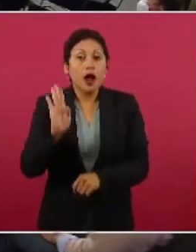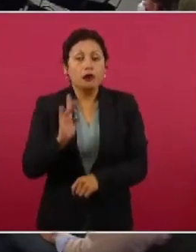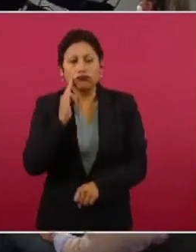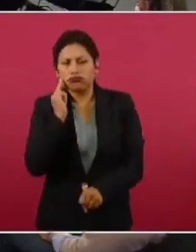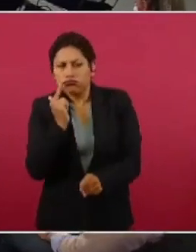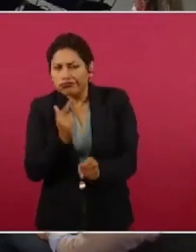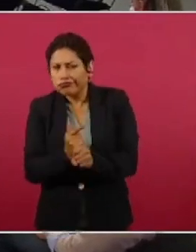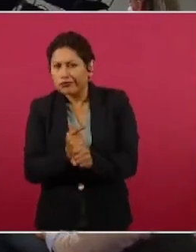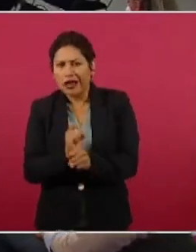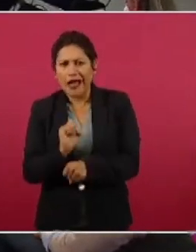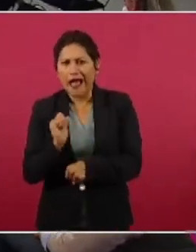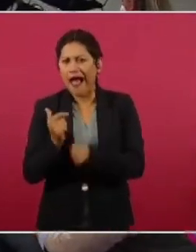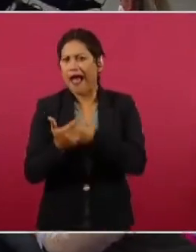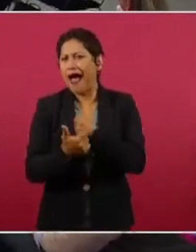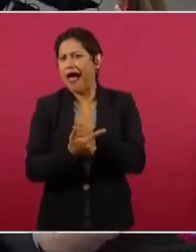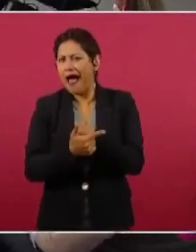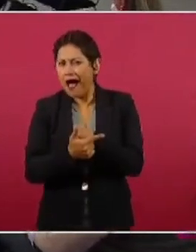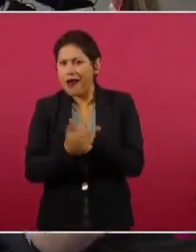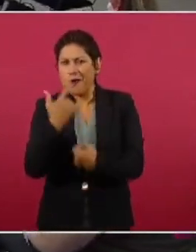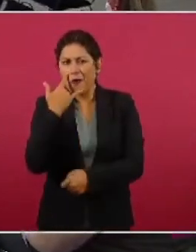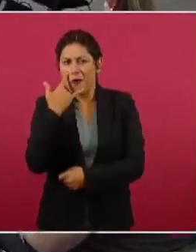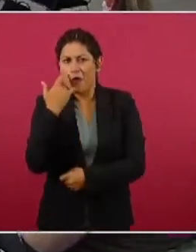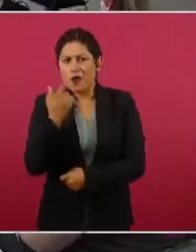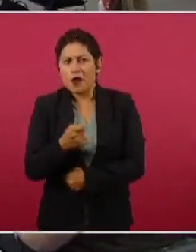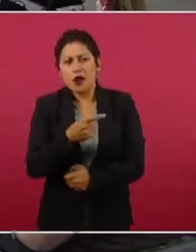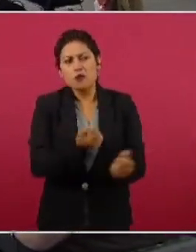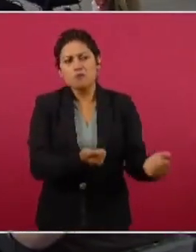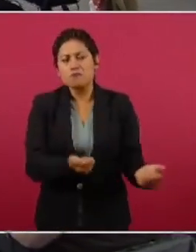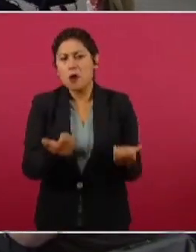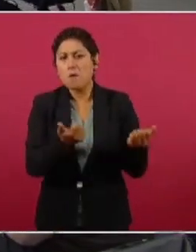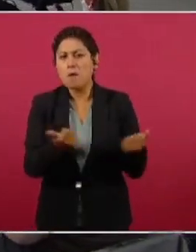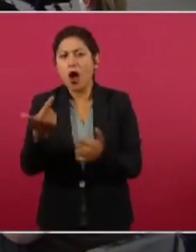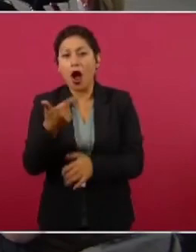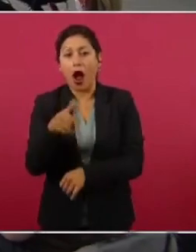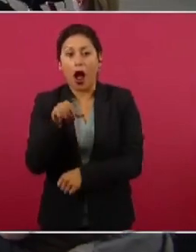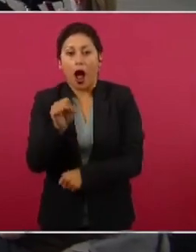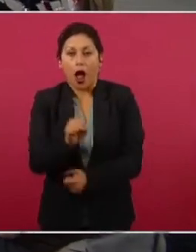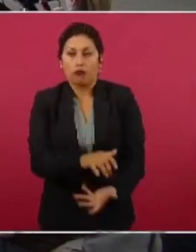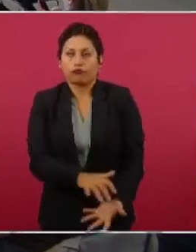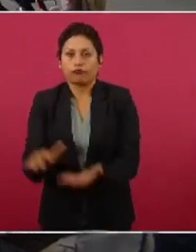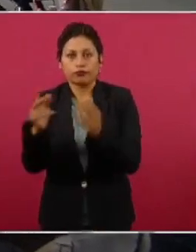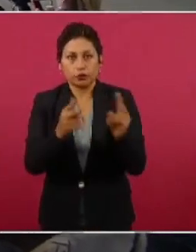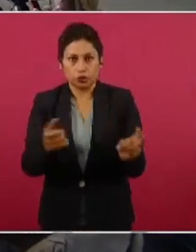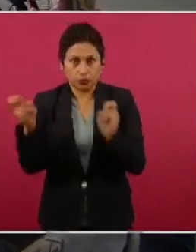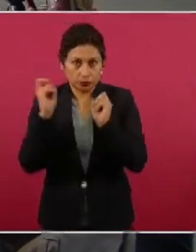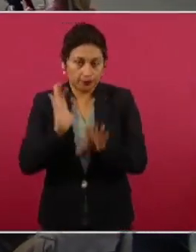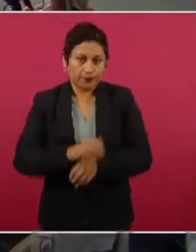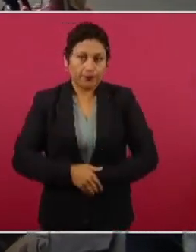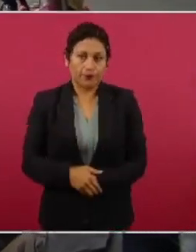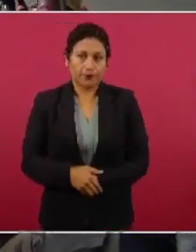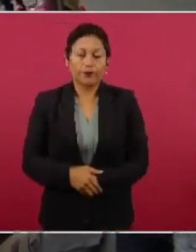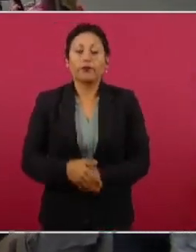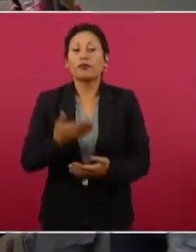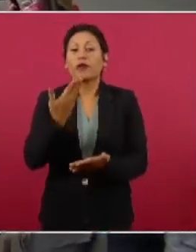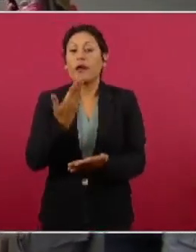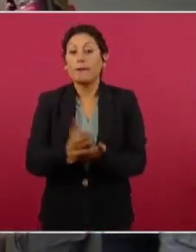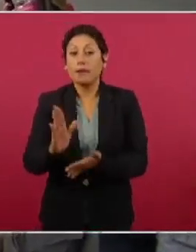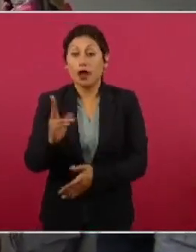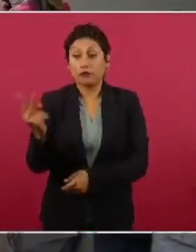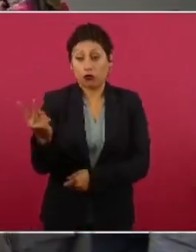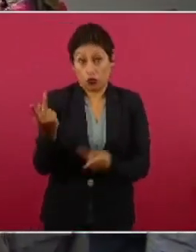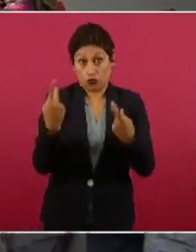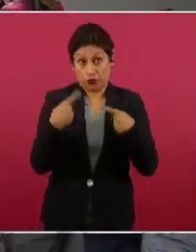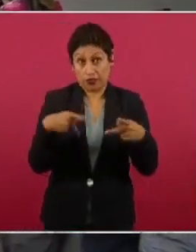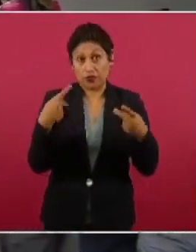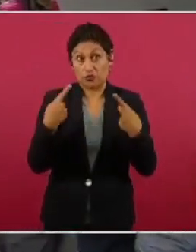con grandes cantidades de gas. Pero además, presidente, estos personajes,